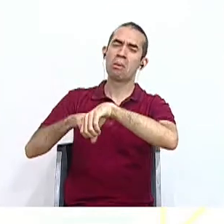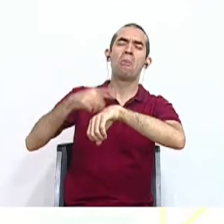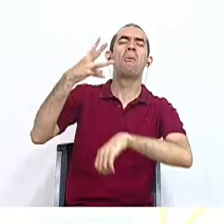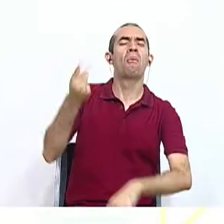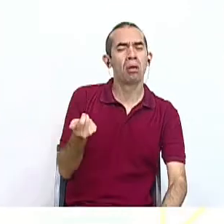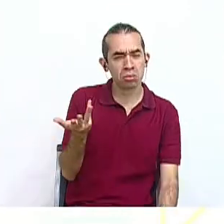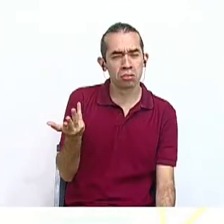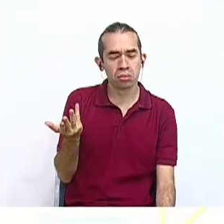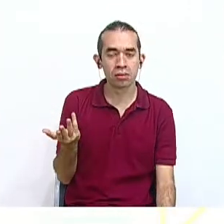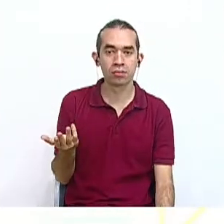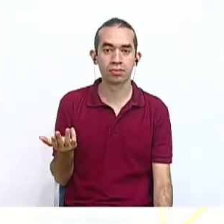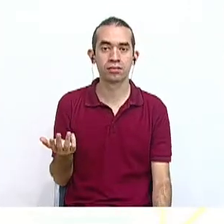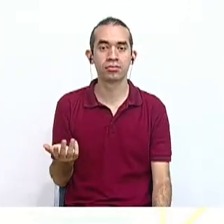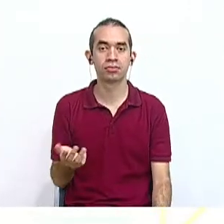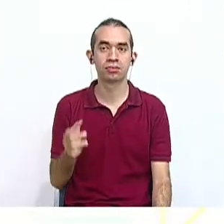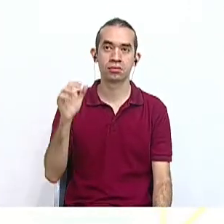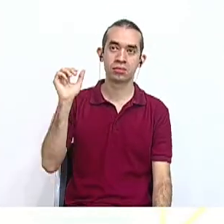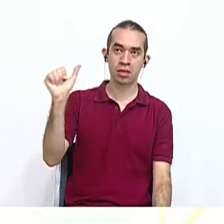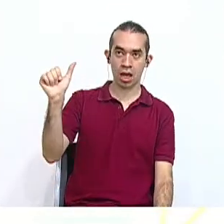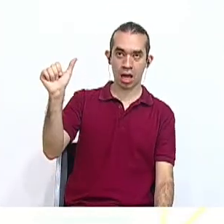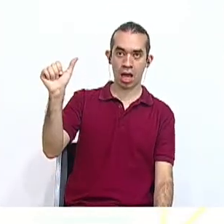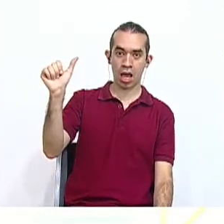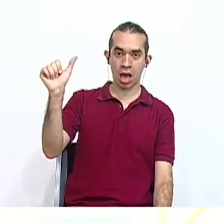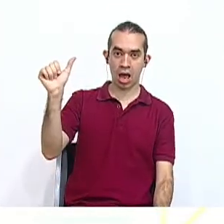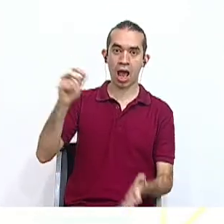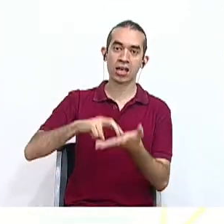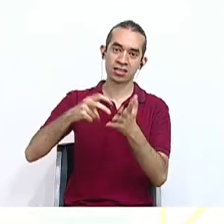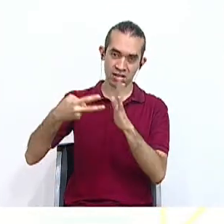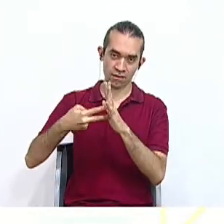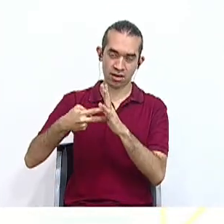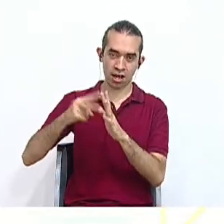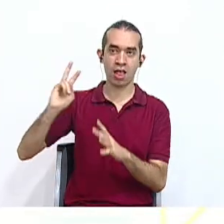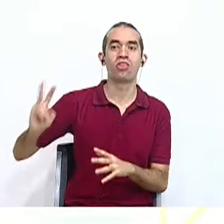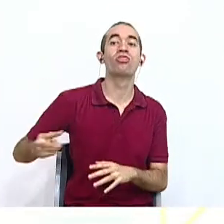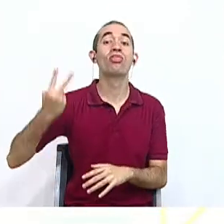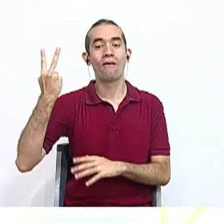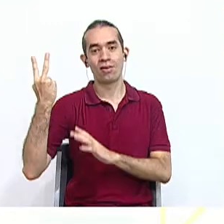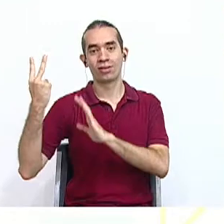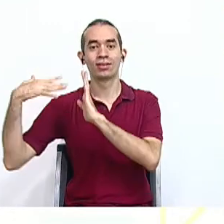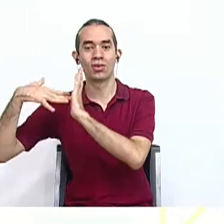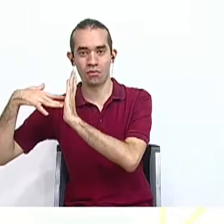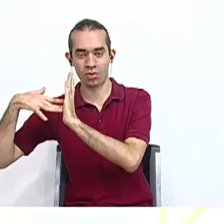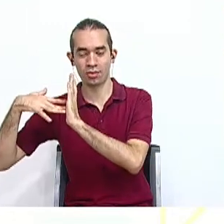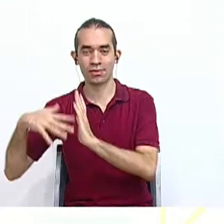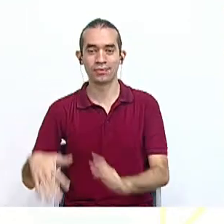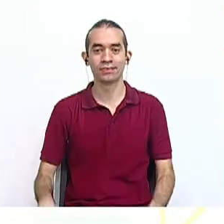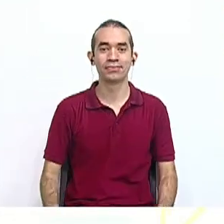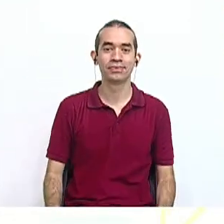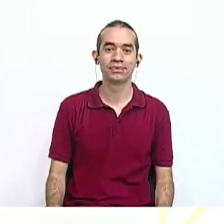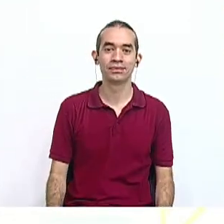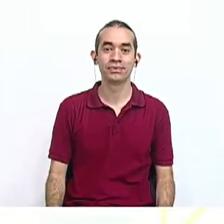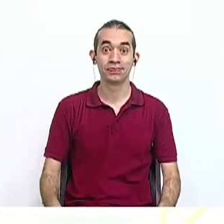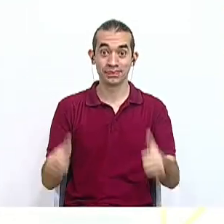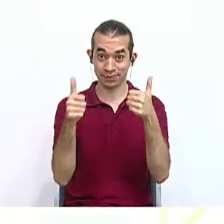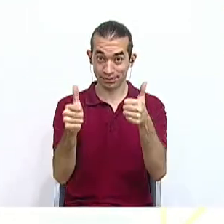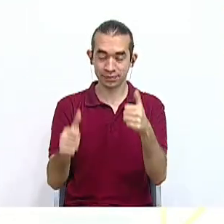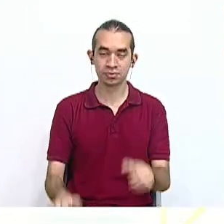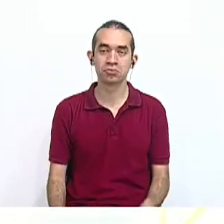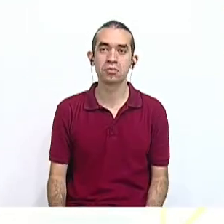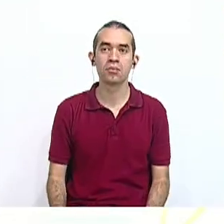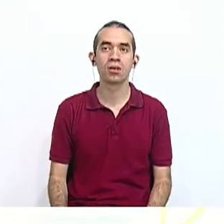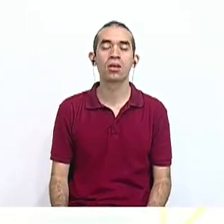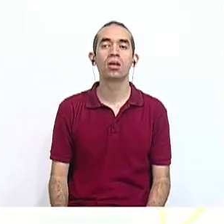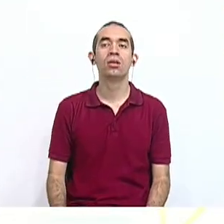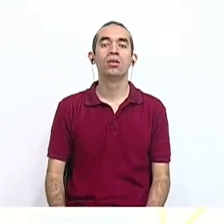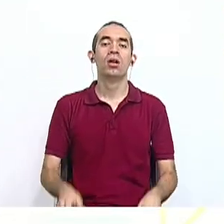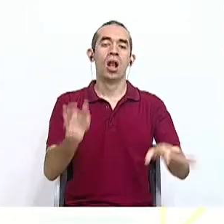Entonces, ¿quién va a ser A? 2 veces 5,000. ¿Estamos bien? Ahora, ¿cómo podemos plantear esto? Haciendo